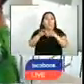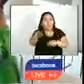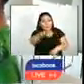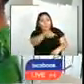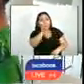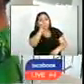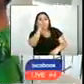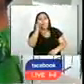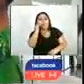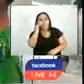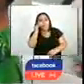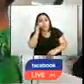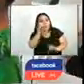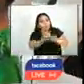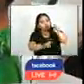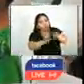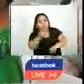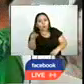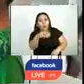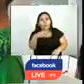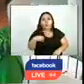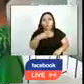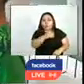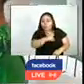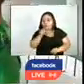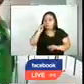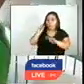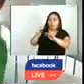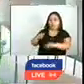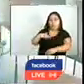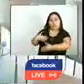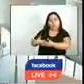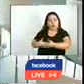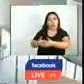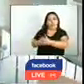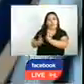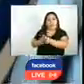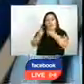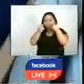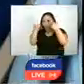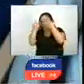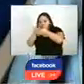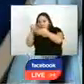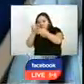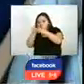padres de familia a consultar con un médico si detectan que su hijo tiene dificultad para ver de